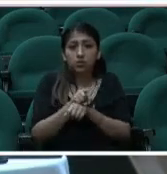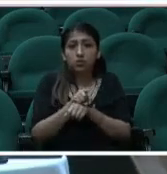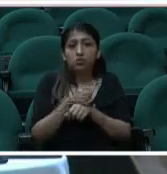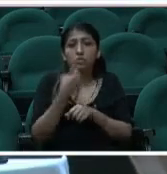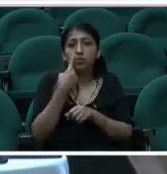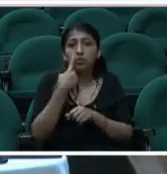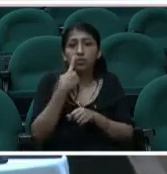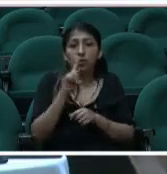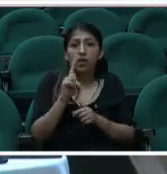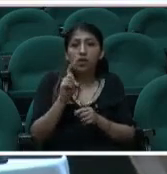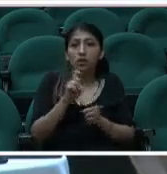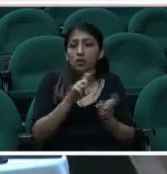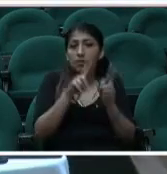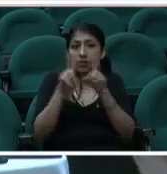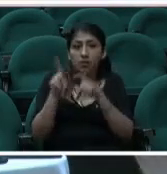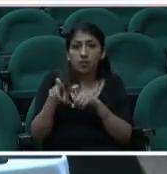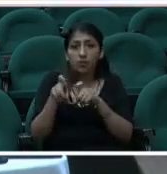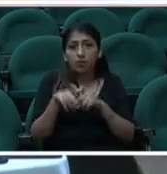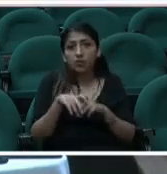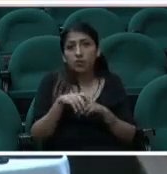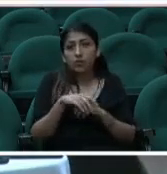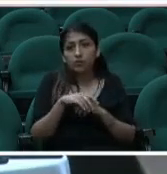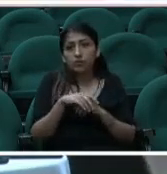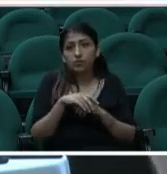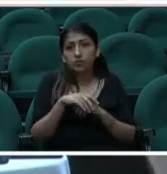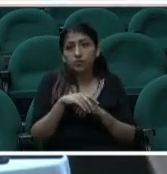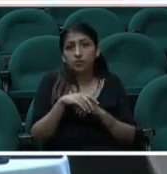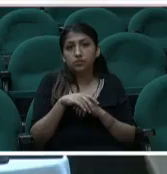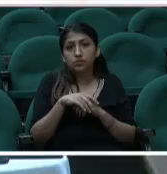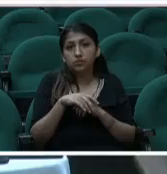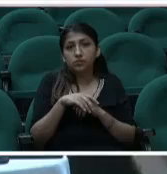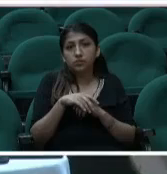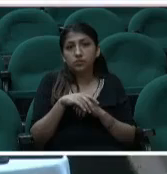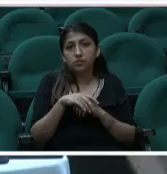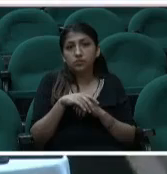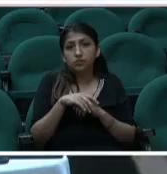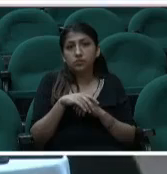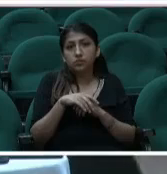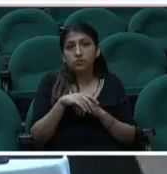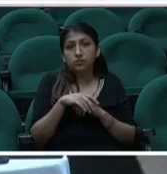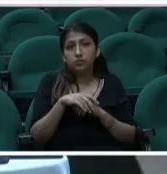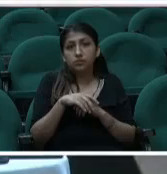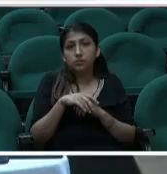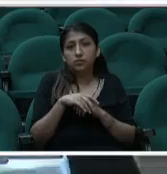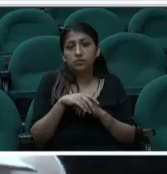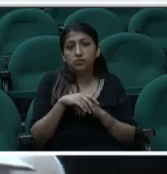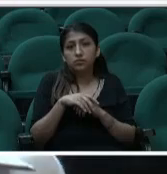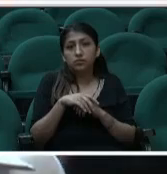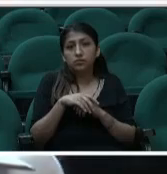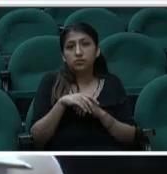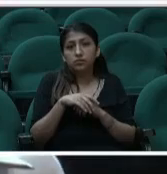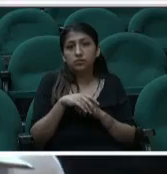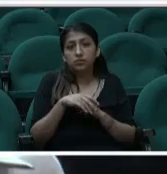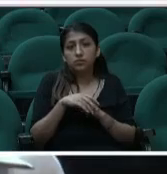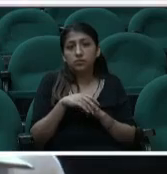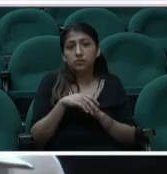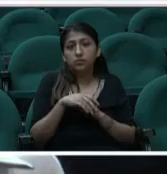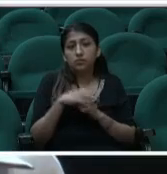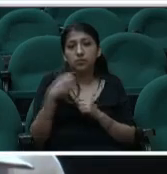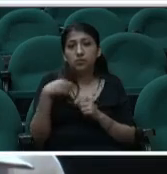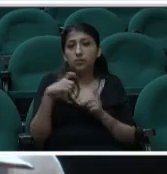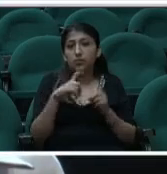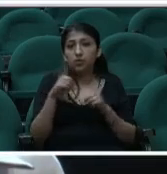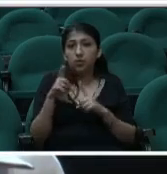candidata jesse para que usted pueda formular la pregunta a elías cachero elías